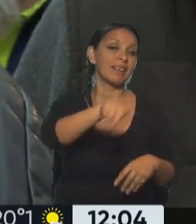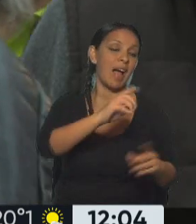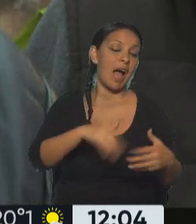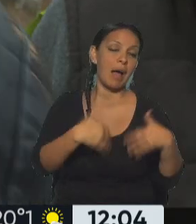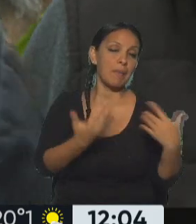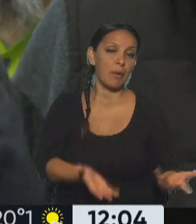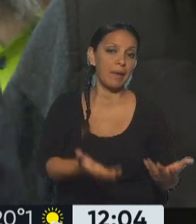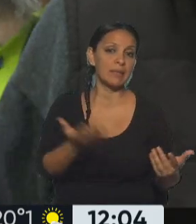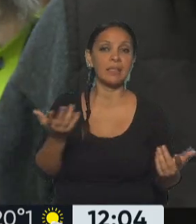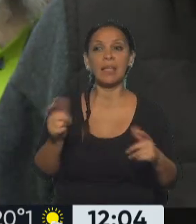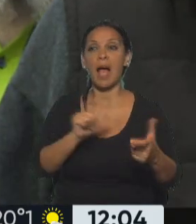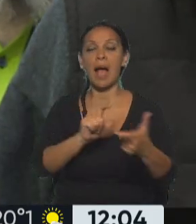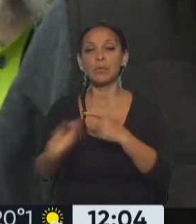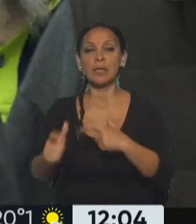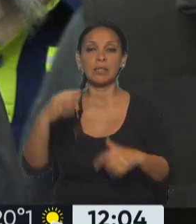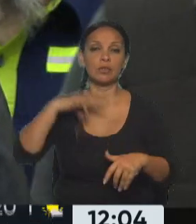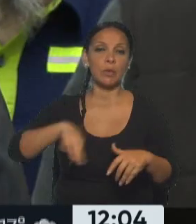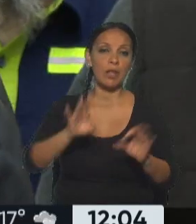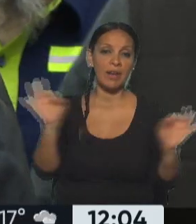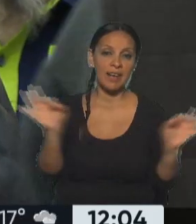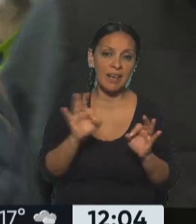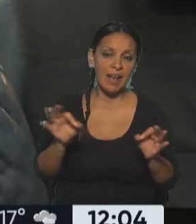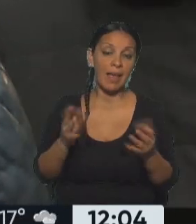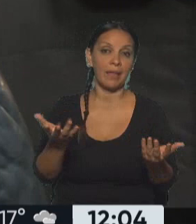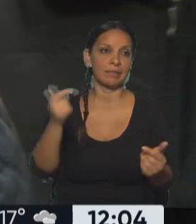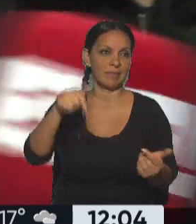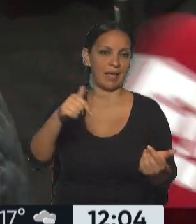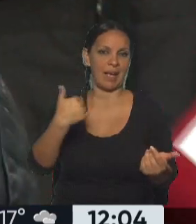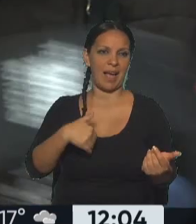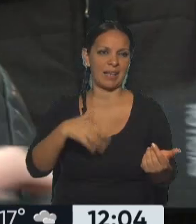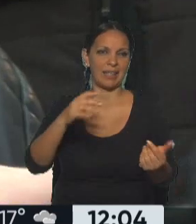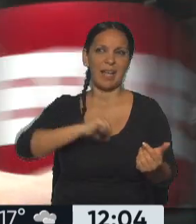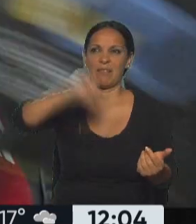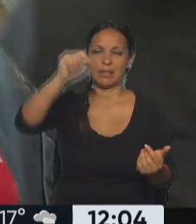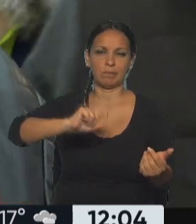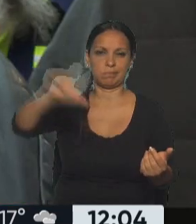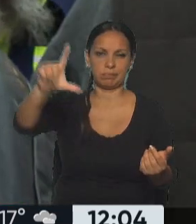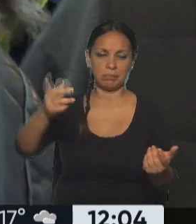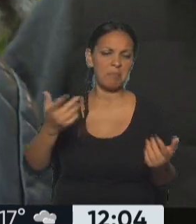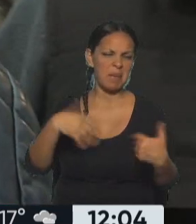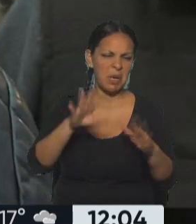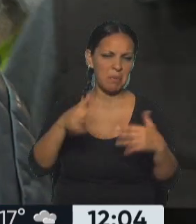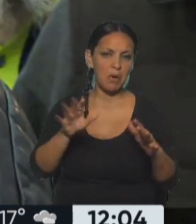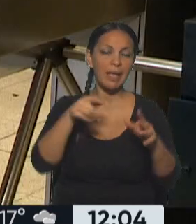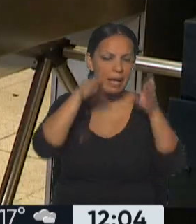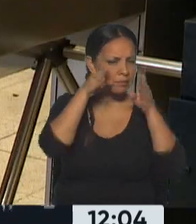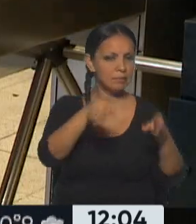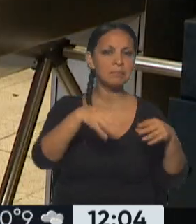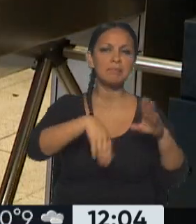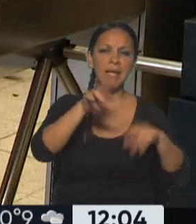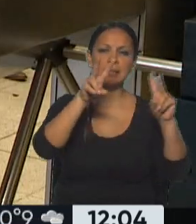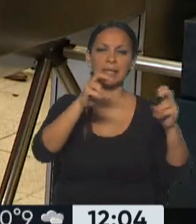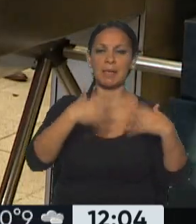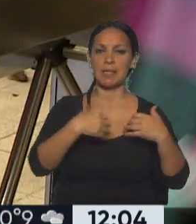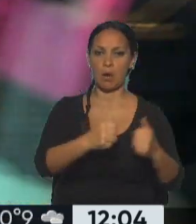y no nos actualicen salarialmente en un país donde la inflación es tan alta. Pero la discusión central es la de la salud.